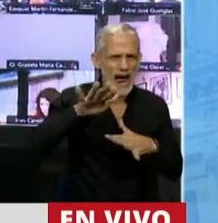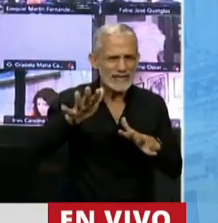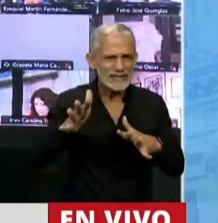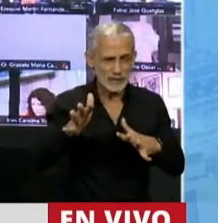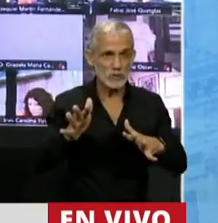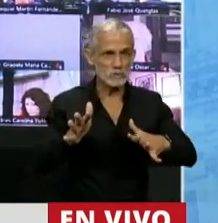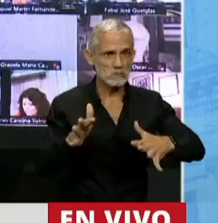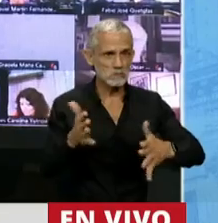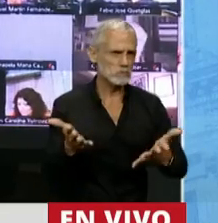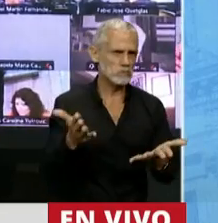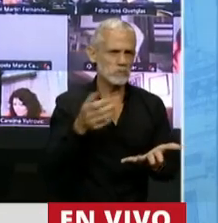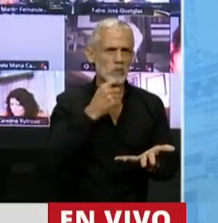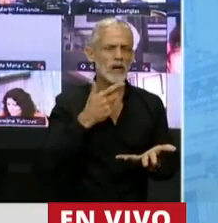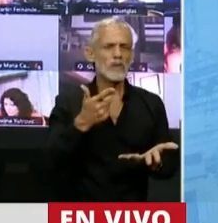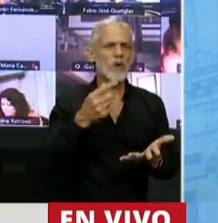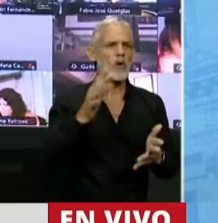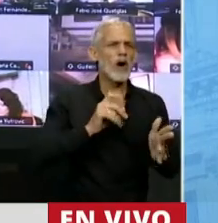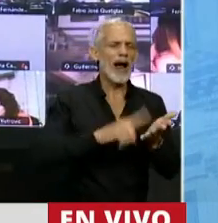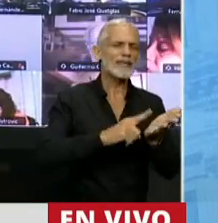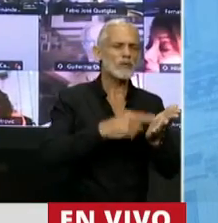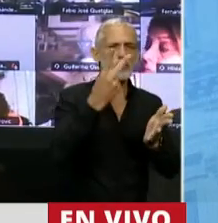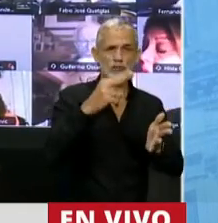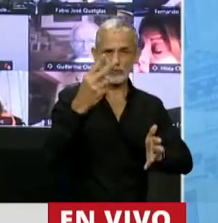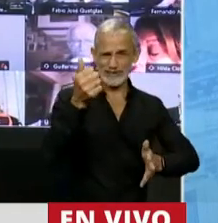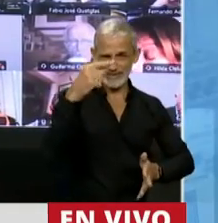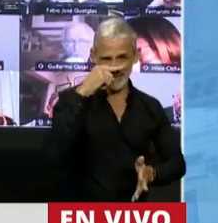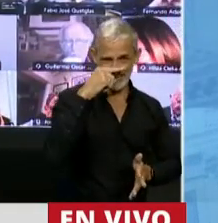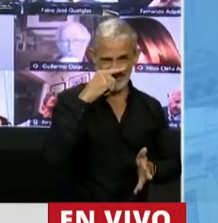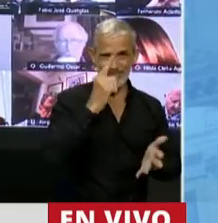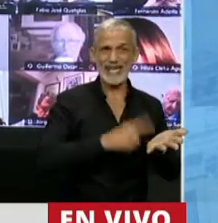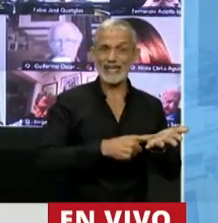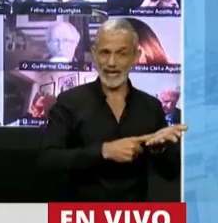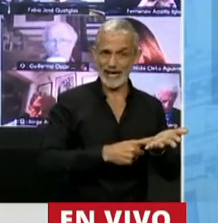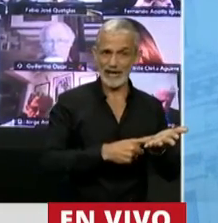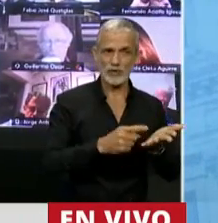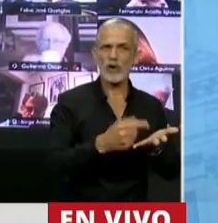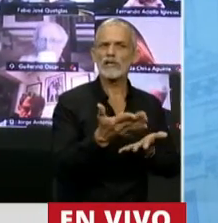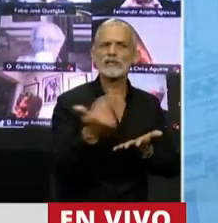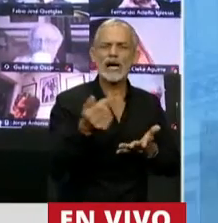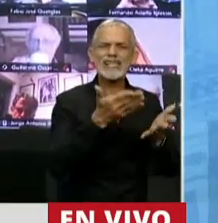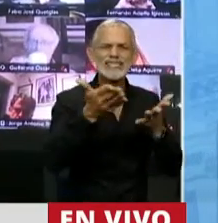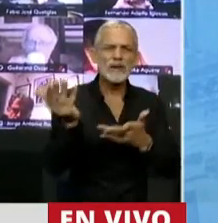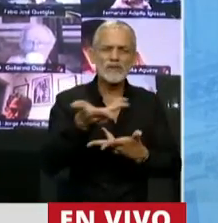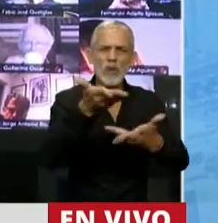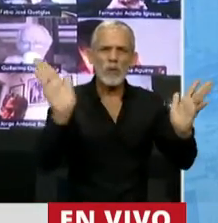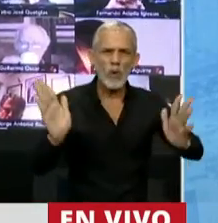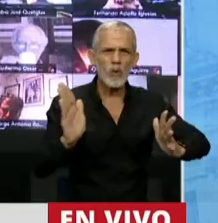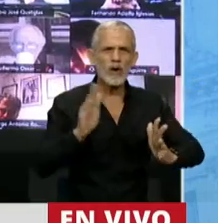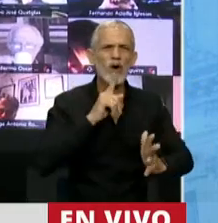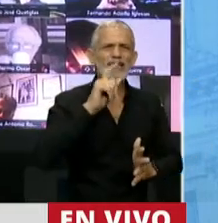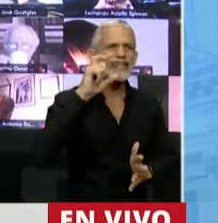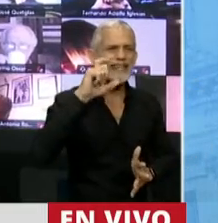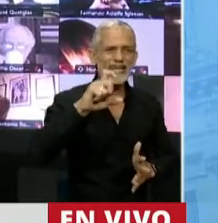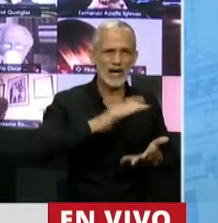eso, por ejemplo, dictó el 267, que le sacaba el carácter de servicios públicos a las TIC,